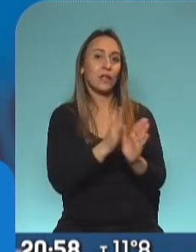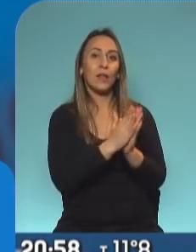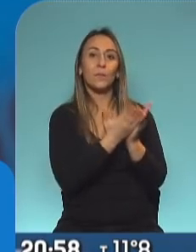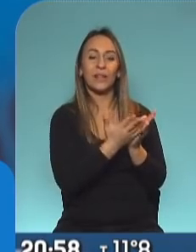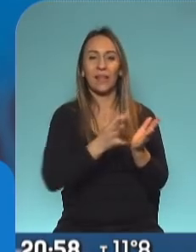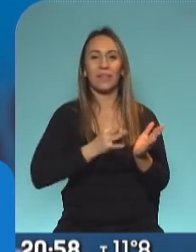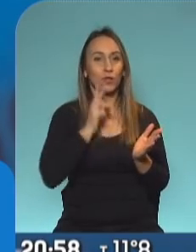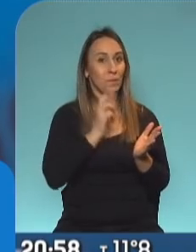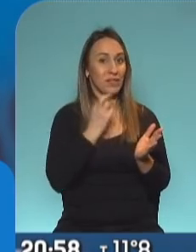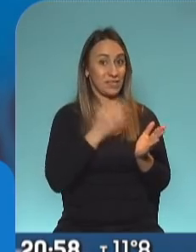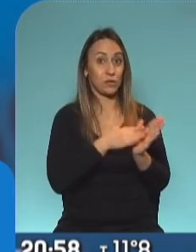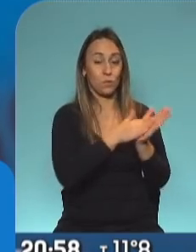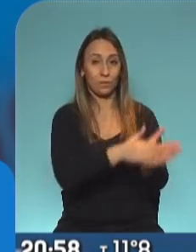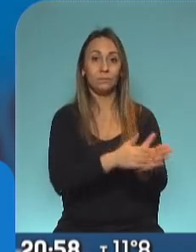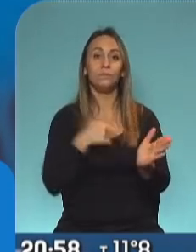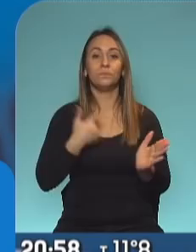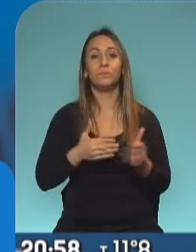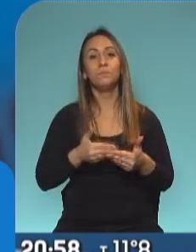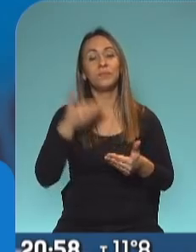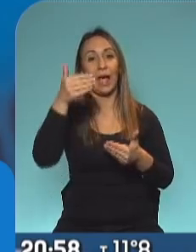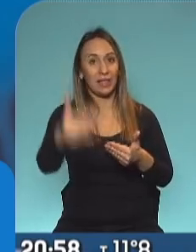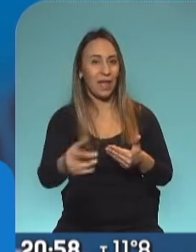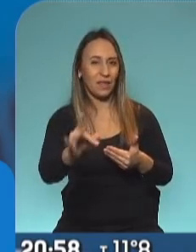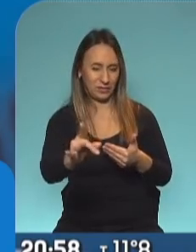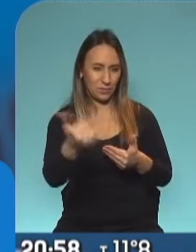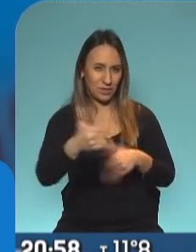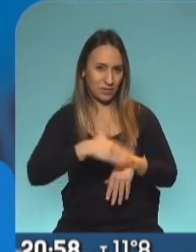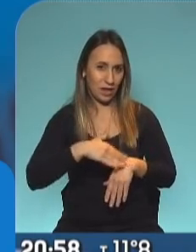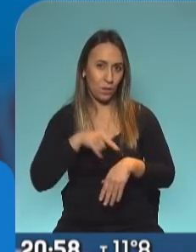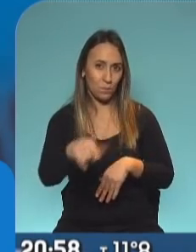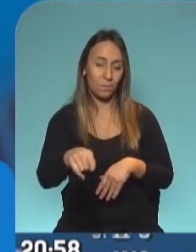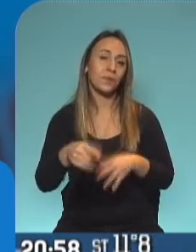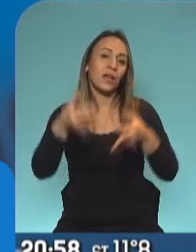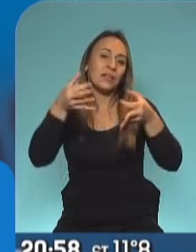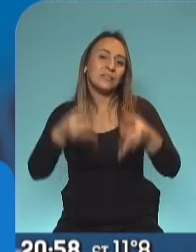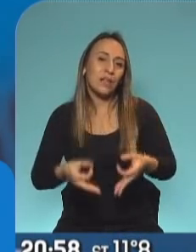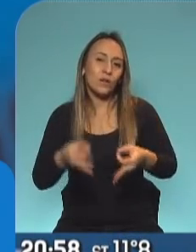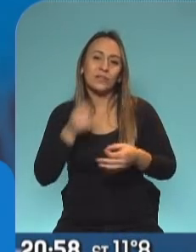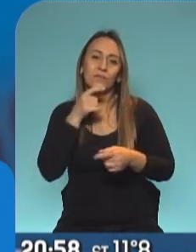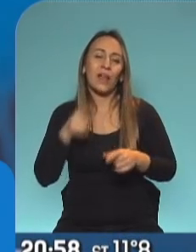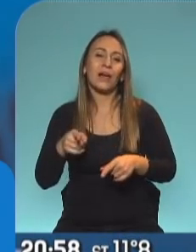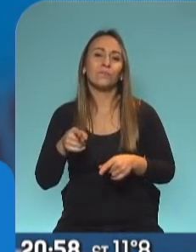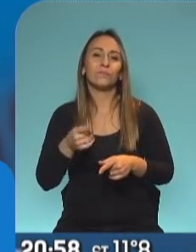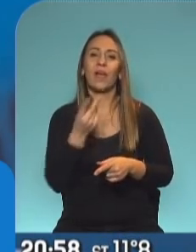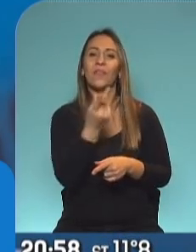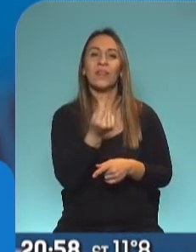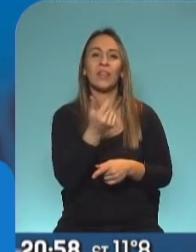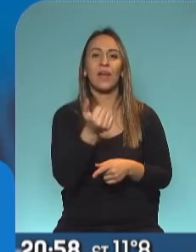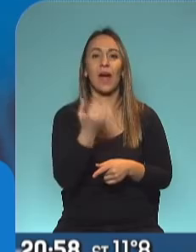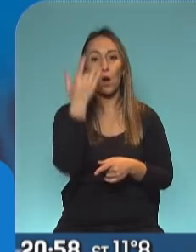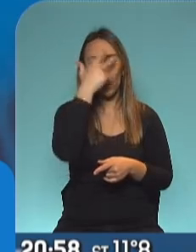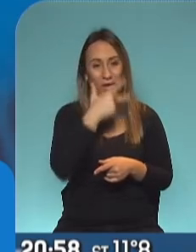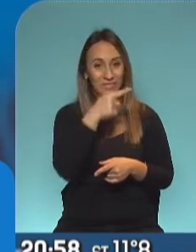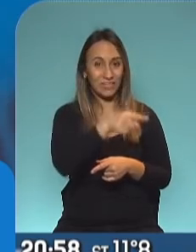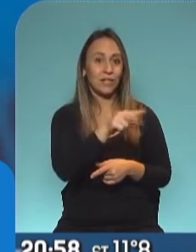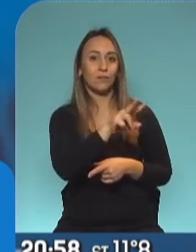Nosotros prorrogamos ese tiempo hasta diciembre, pero es probable que esta persona, si se le de alguna manera no recibe el dinero de la asignación universal